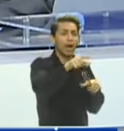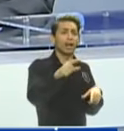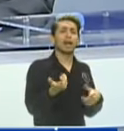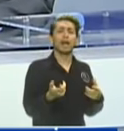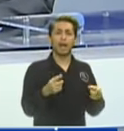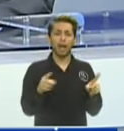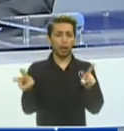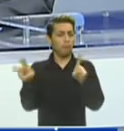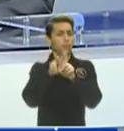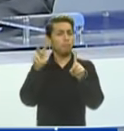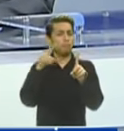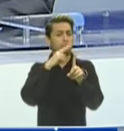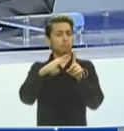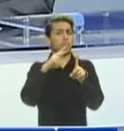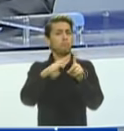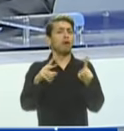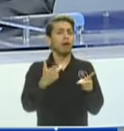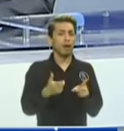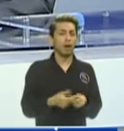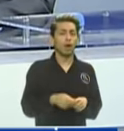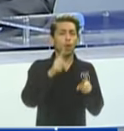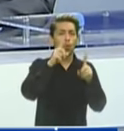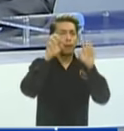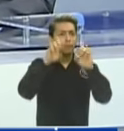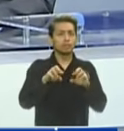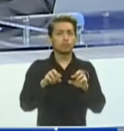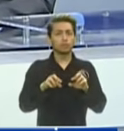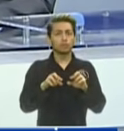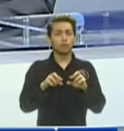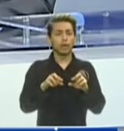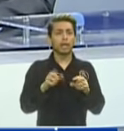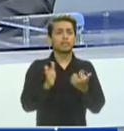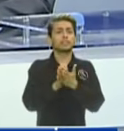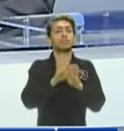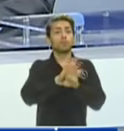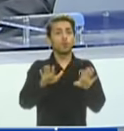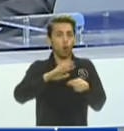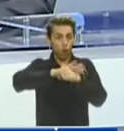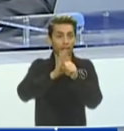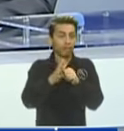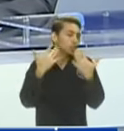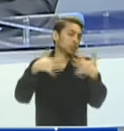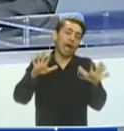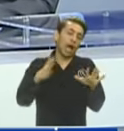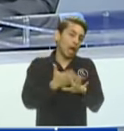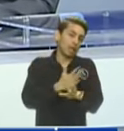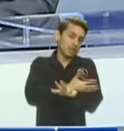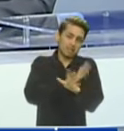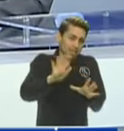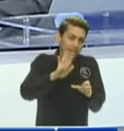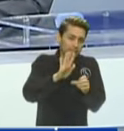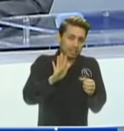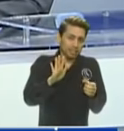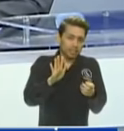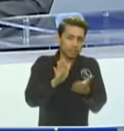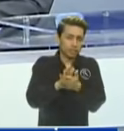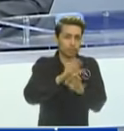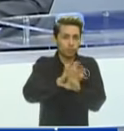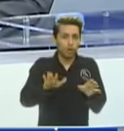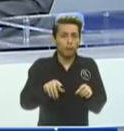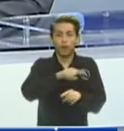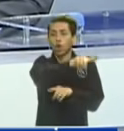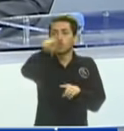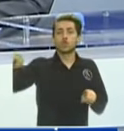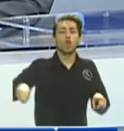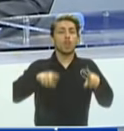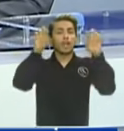que enterráramos una señora muerta, que se haya muerto el coronavirus la señora. Porque la gente decía que se iba a contaminar el cementerio y se le